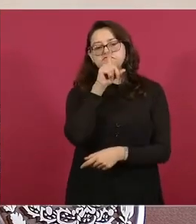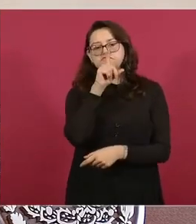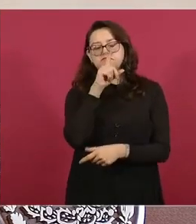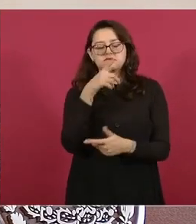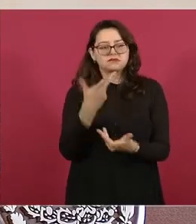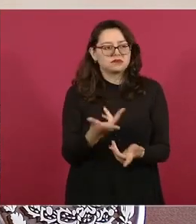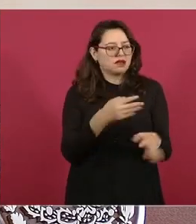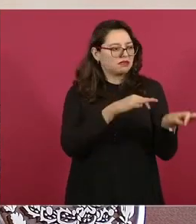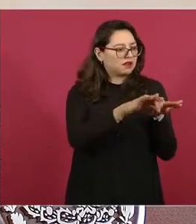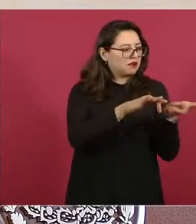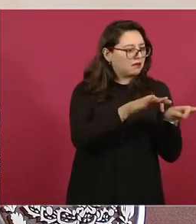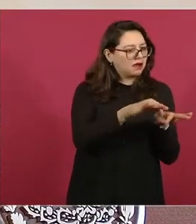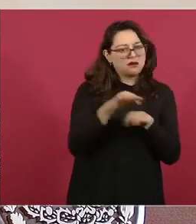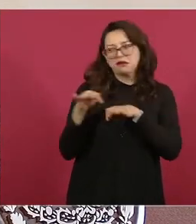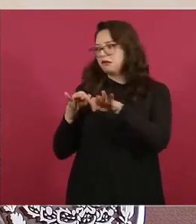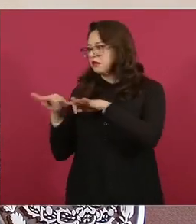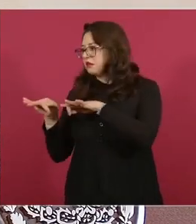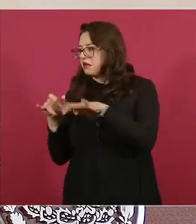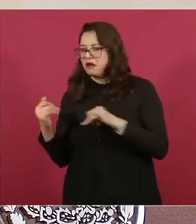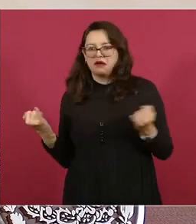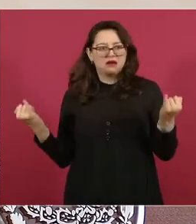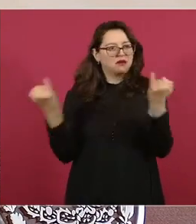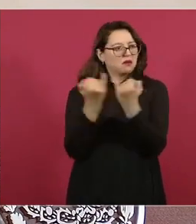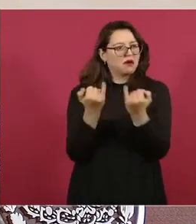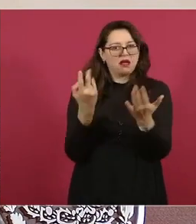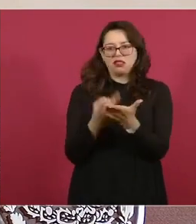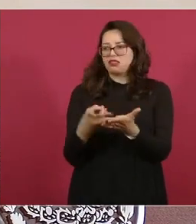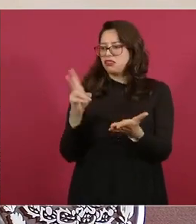duplicidad de funciones,